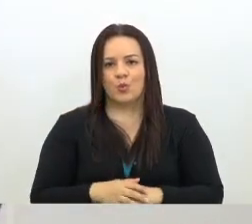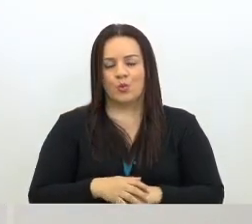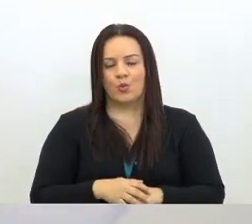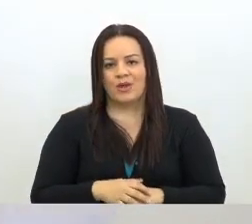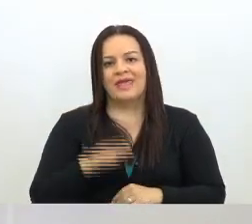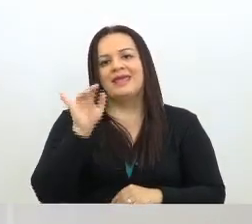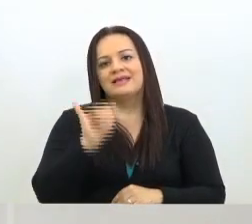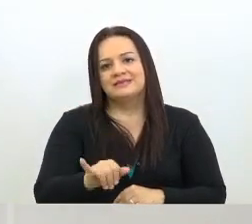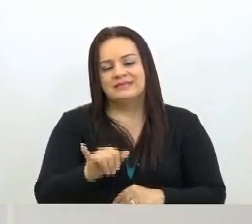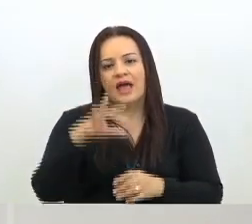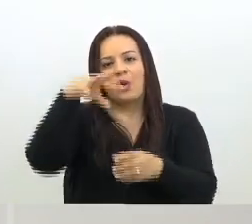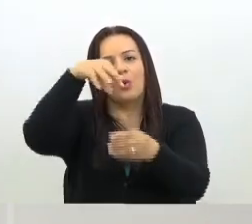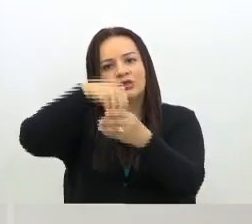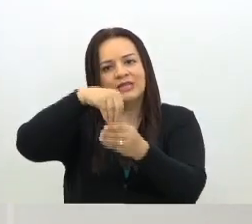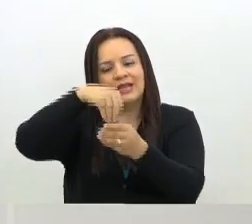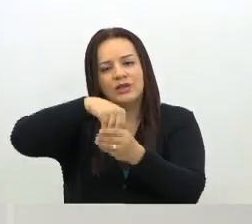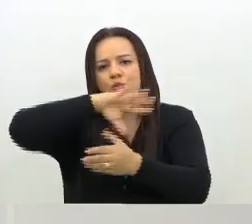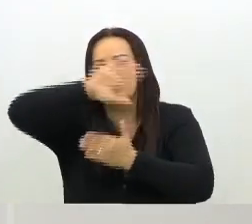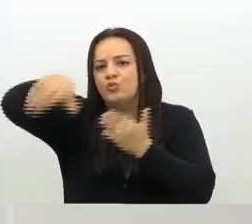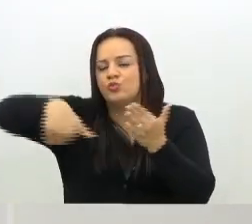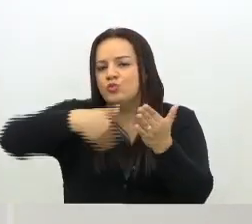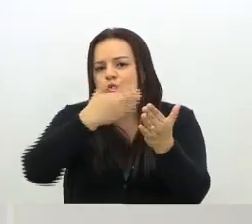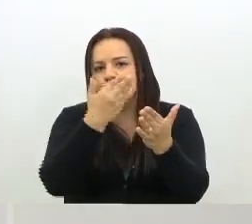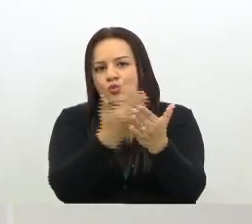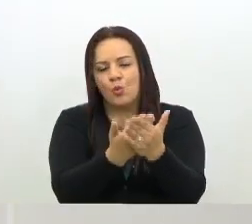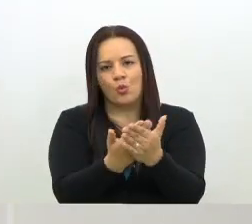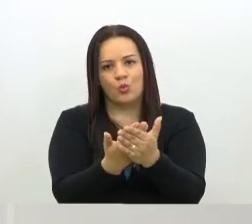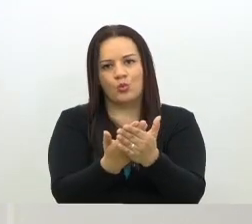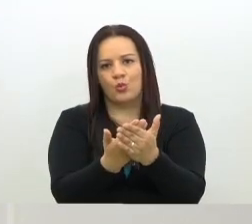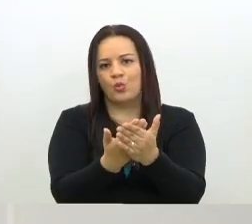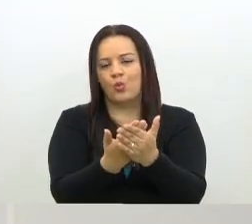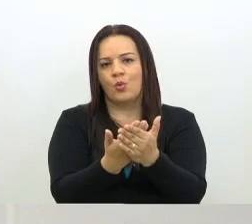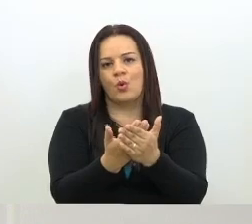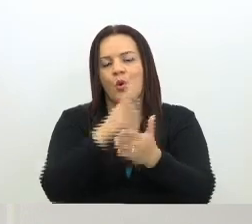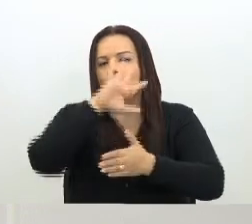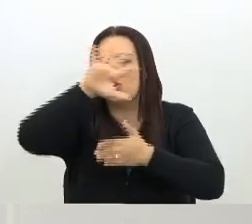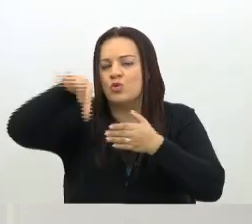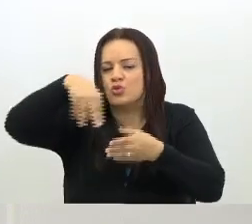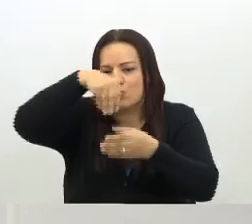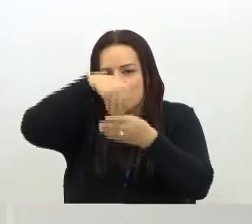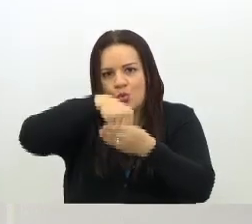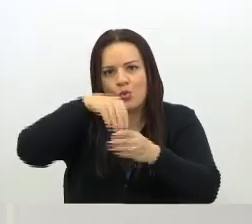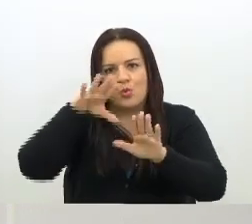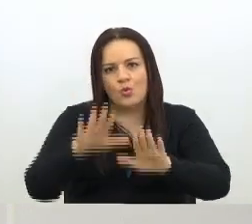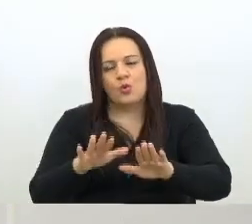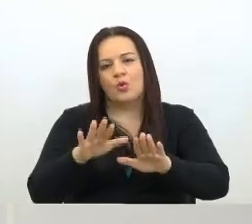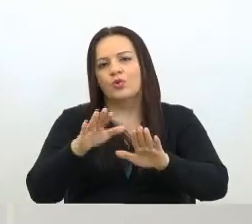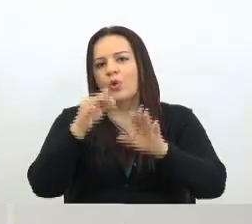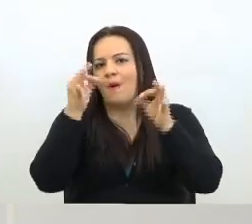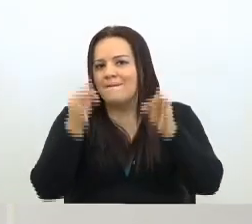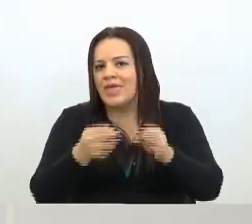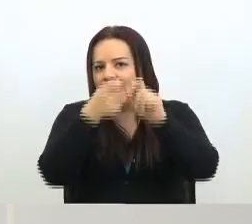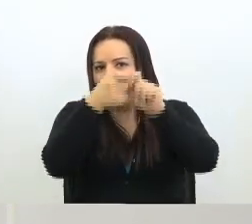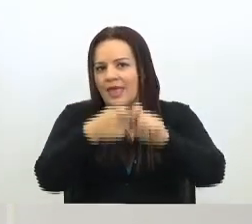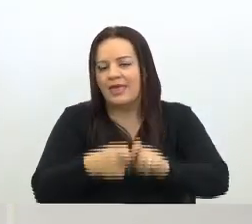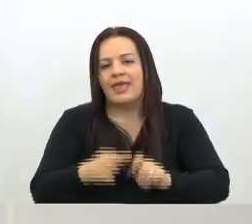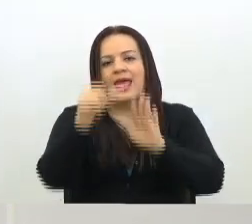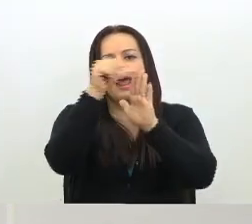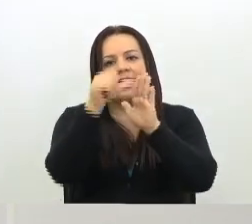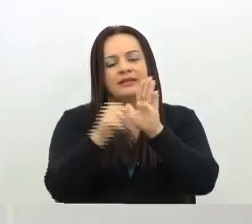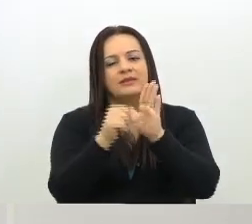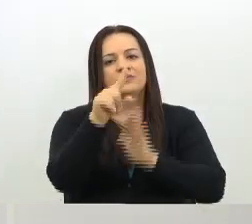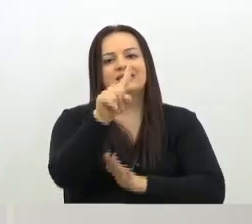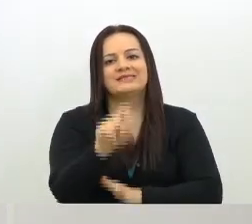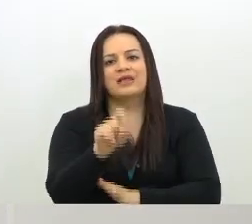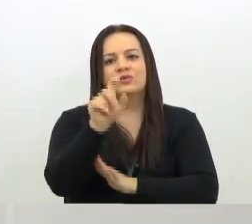está contenido todo, absolutamente todo, con pelos y señales en el artículo 386 del